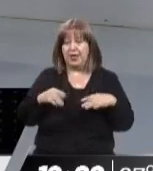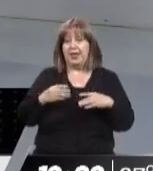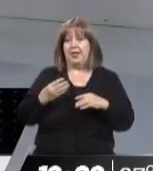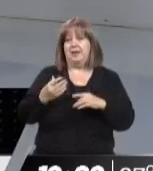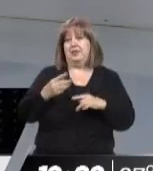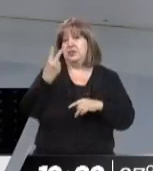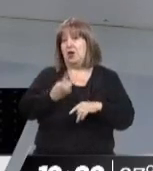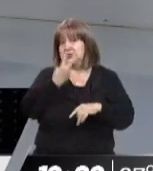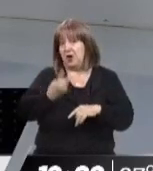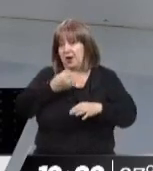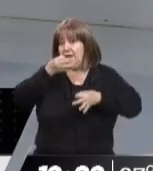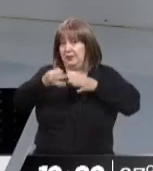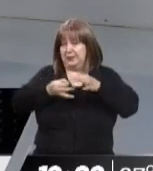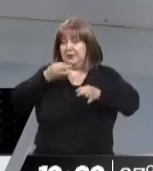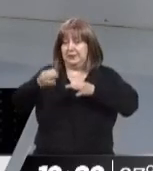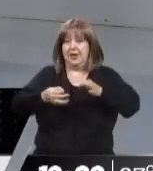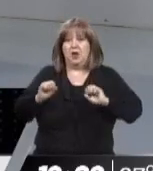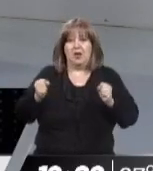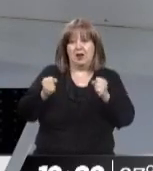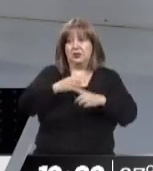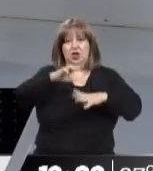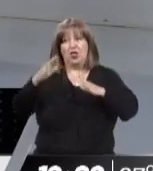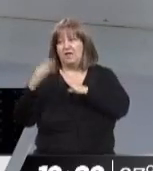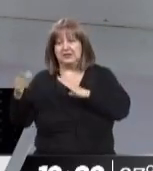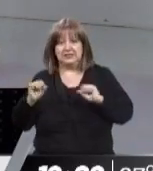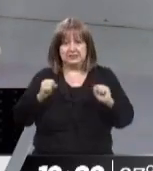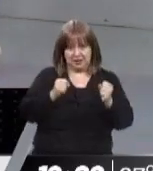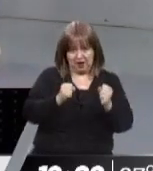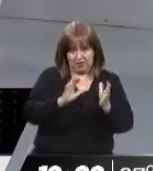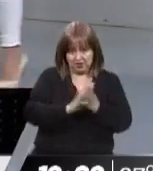se veía, ¿no?, un momento de tensión importante. Absolutamente. Gracias, Sofía.